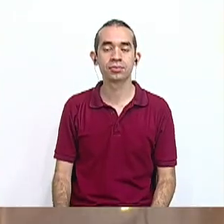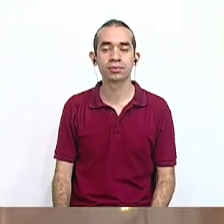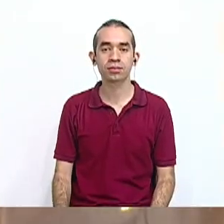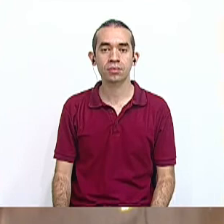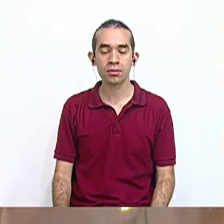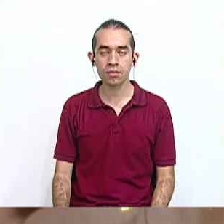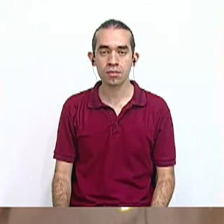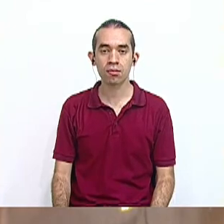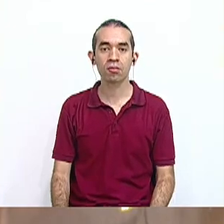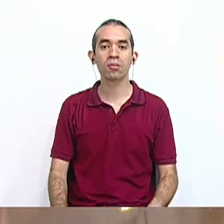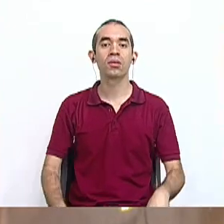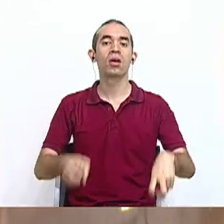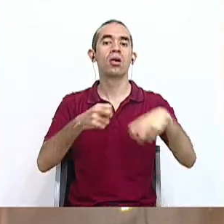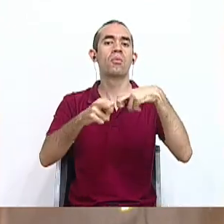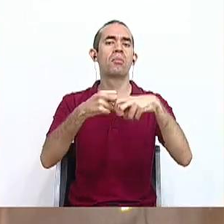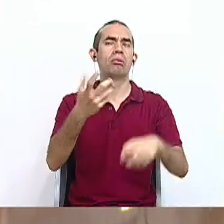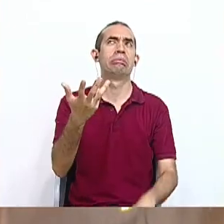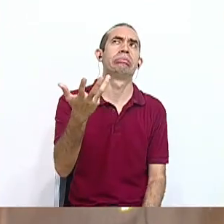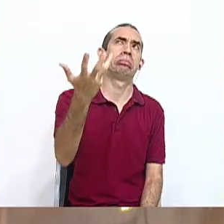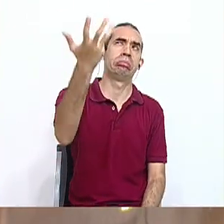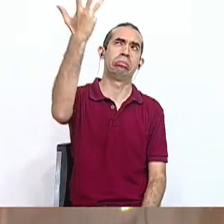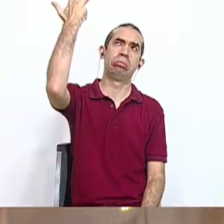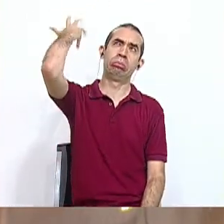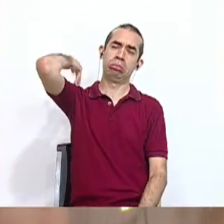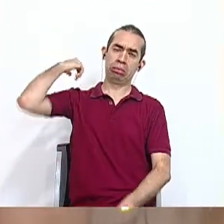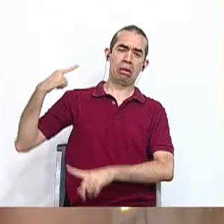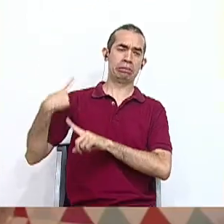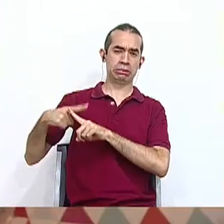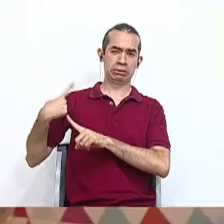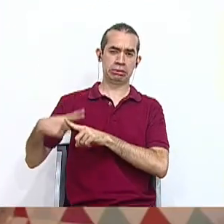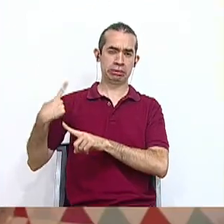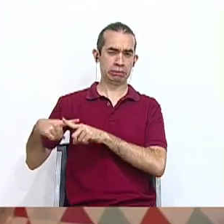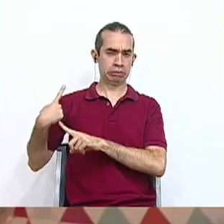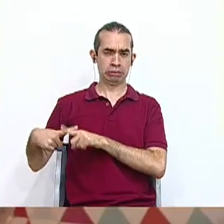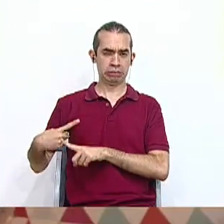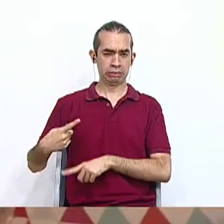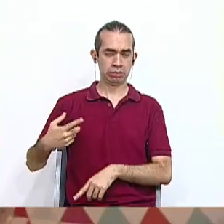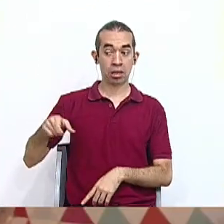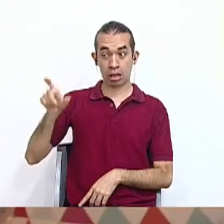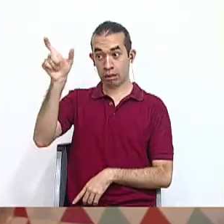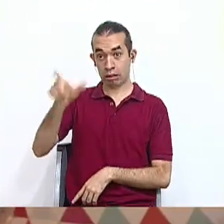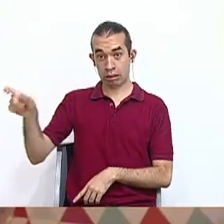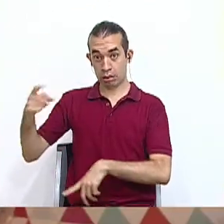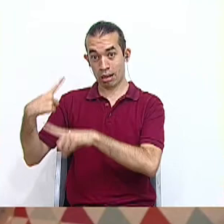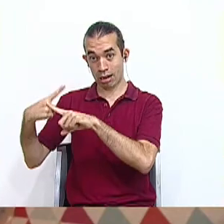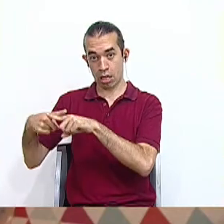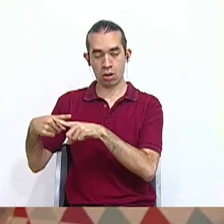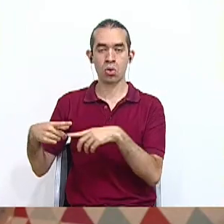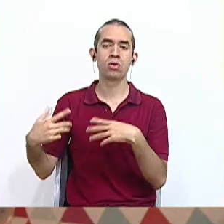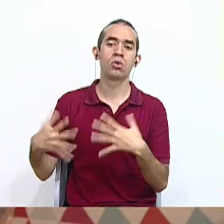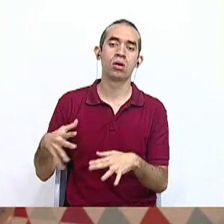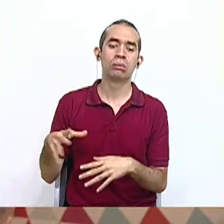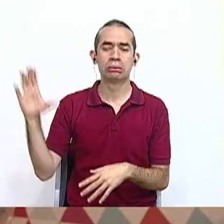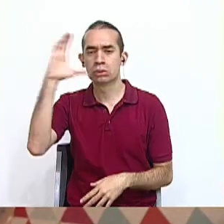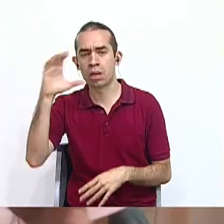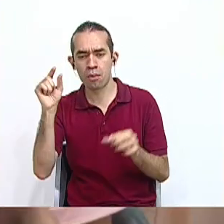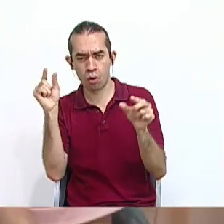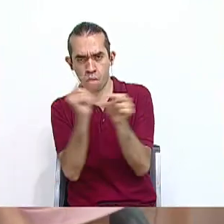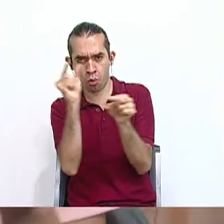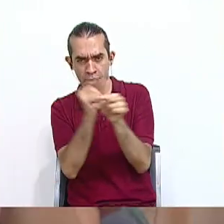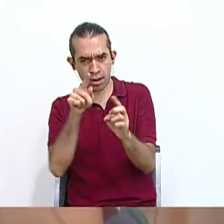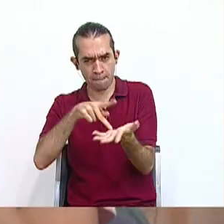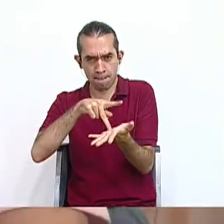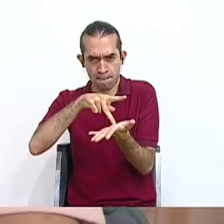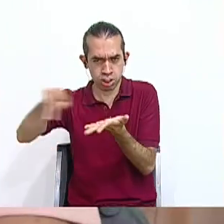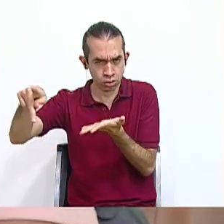Este problema se remonta a los tiempos de la antigua Grecia. Los griegos buscaron procedimientos puramente geométricos